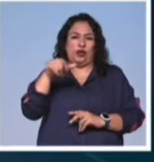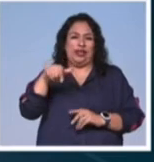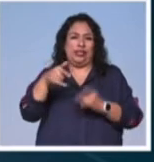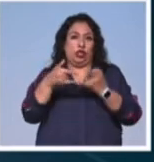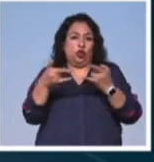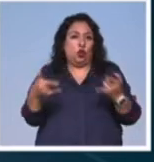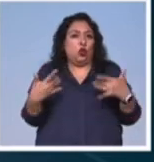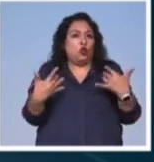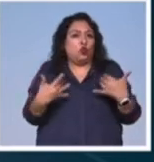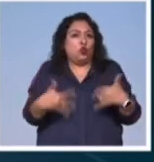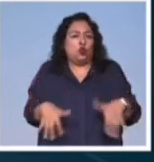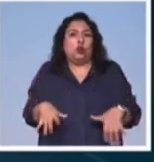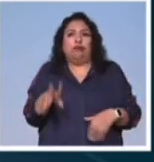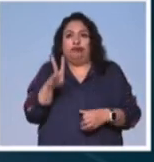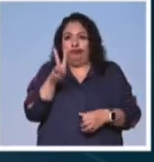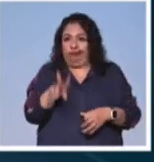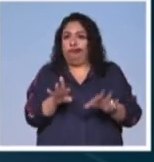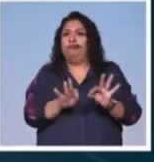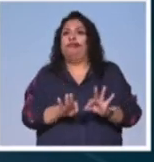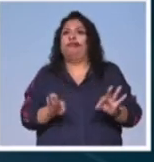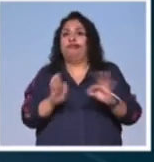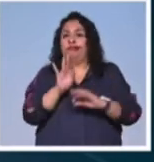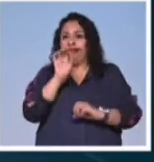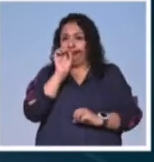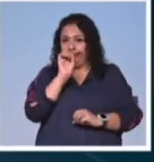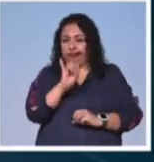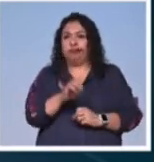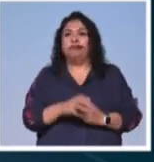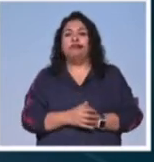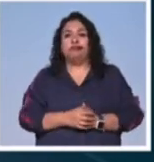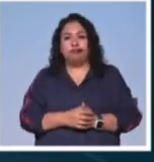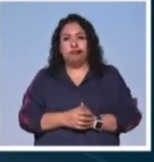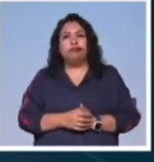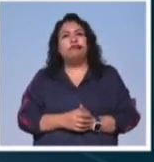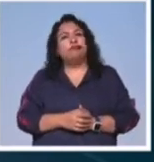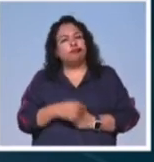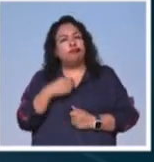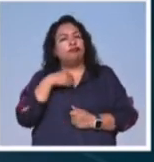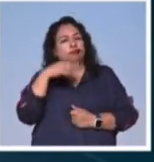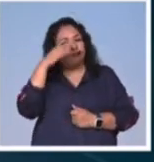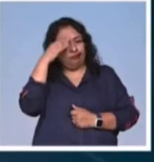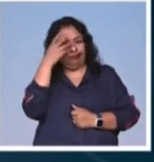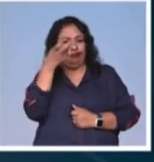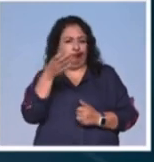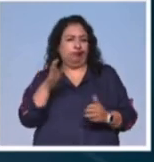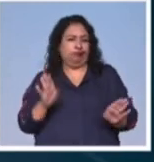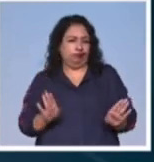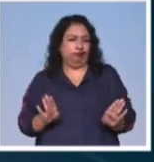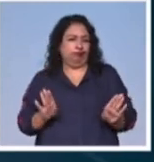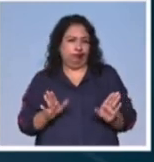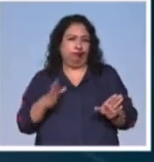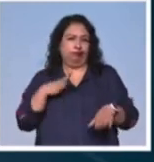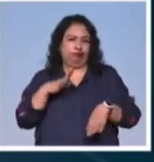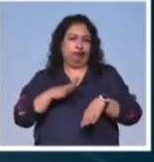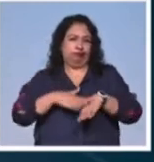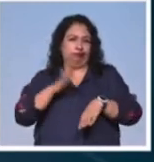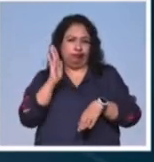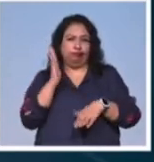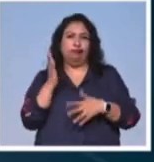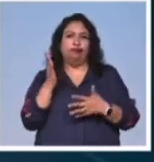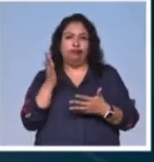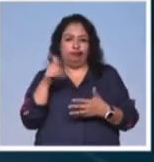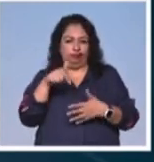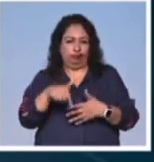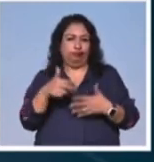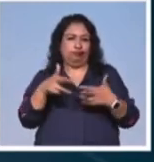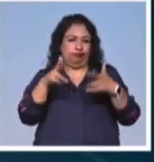historia se me hace sumamente importante. Y creo que son de los elementos que más pues tenemos